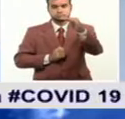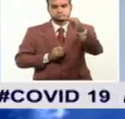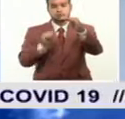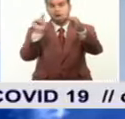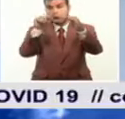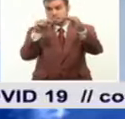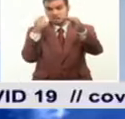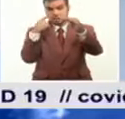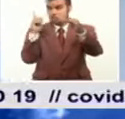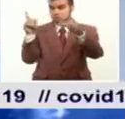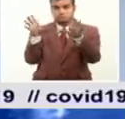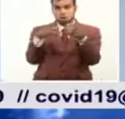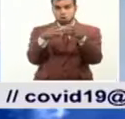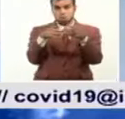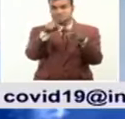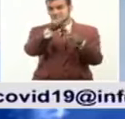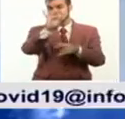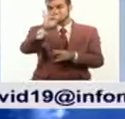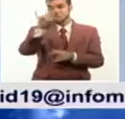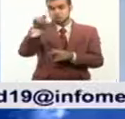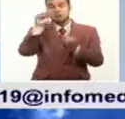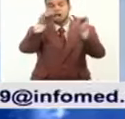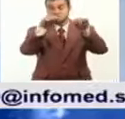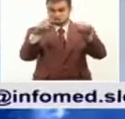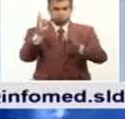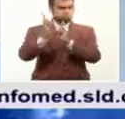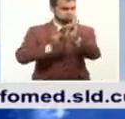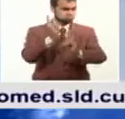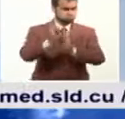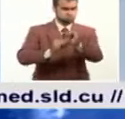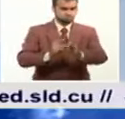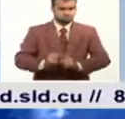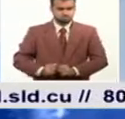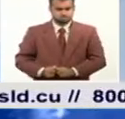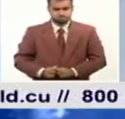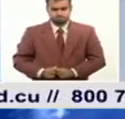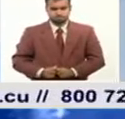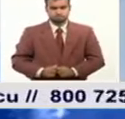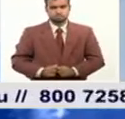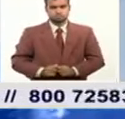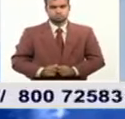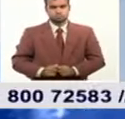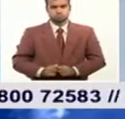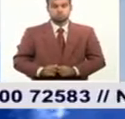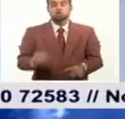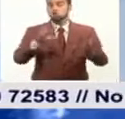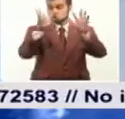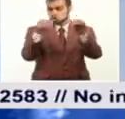en este grupo, el 14,6. Y de esta forma ya se acumulan